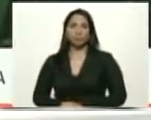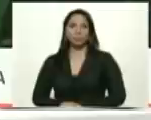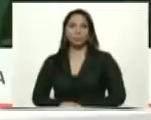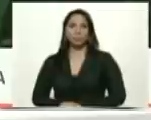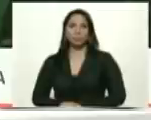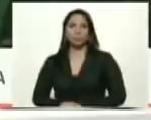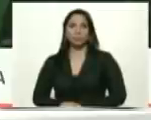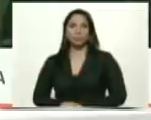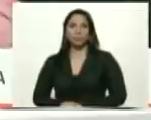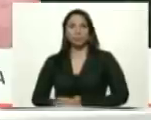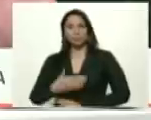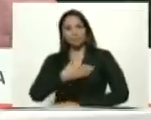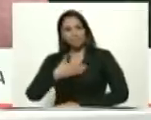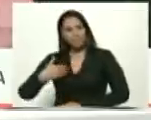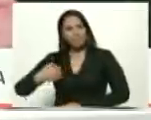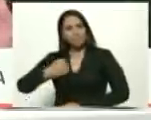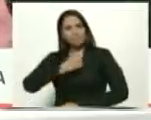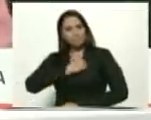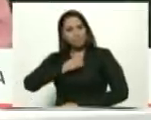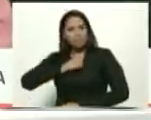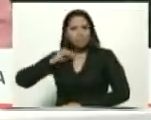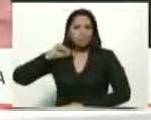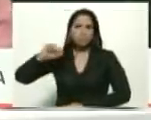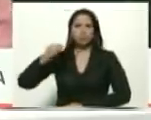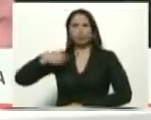queridos compatriotas, batallando,